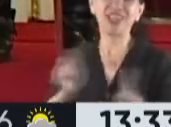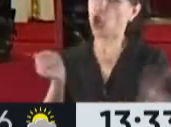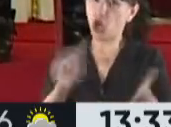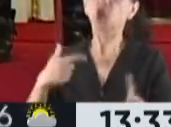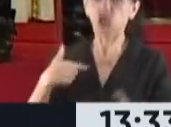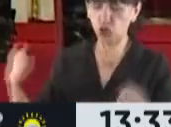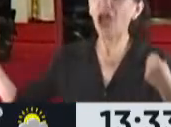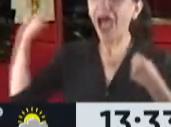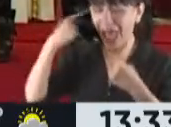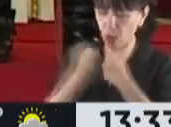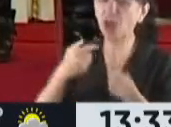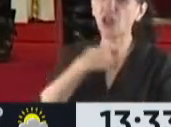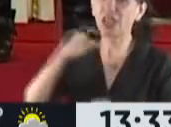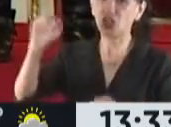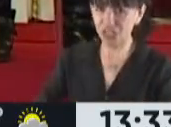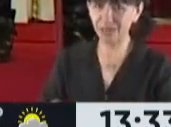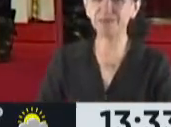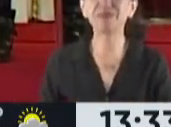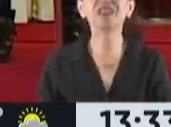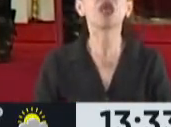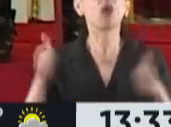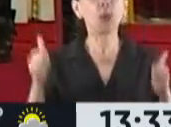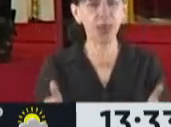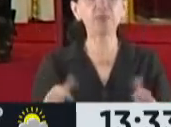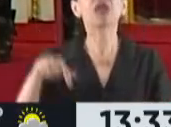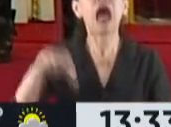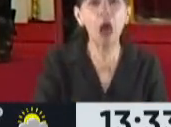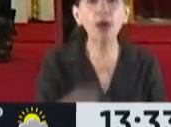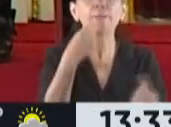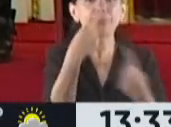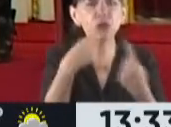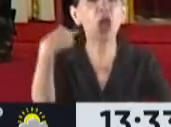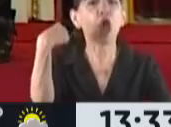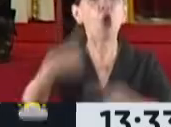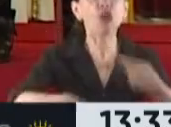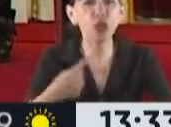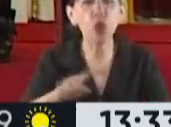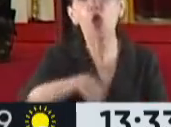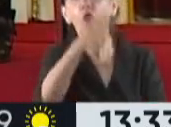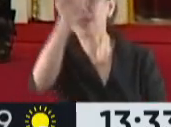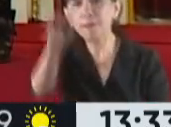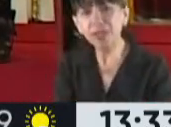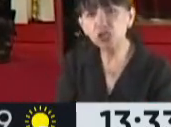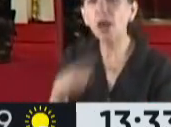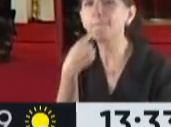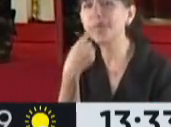Bien, para dar continuidad a la serie de preguntas entonces, formulará la siguiente pregunta el